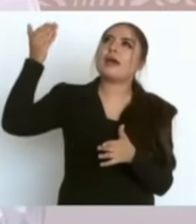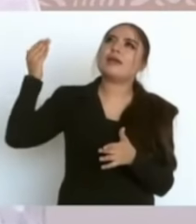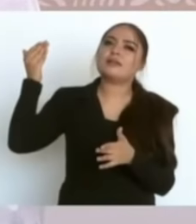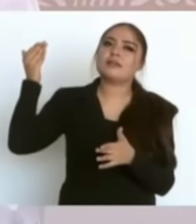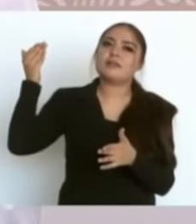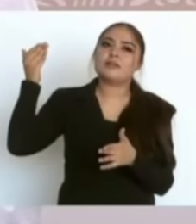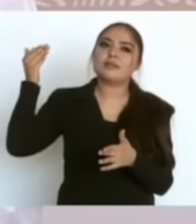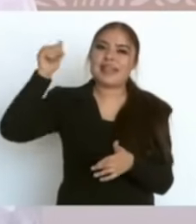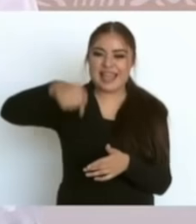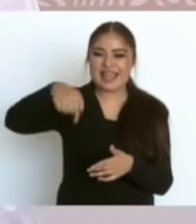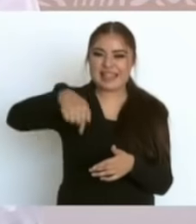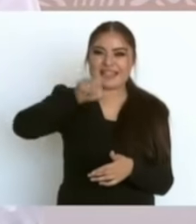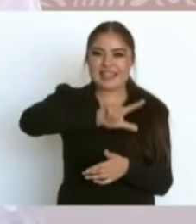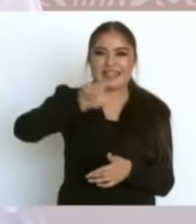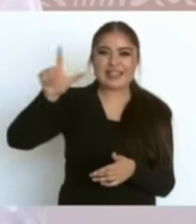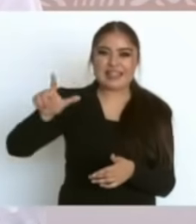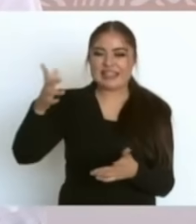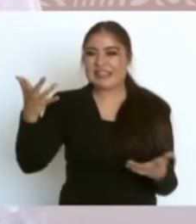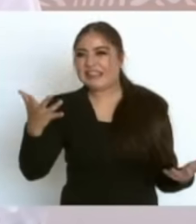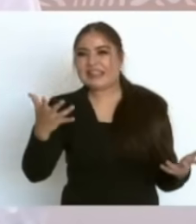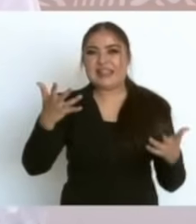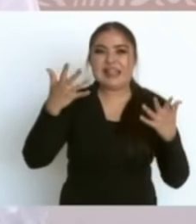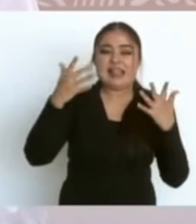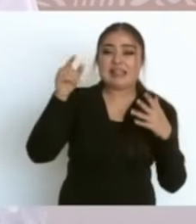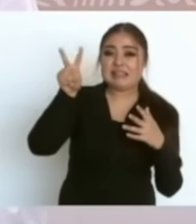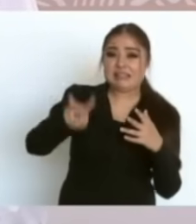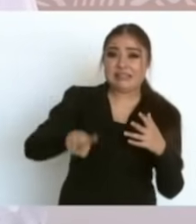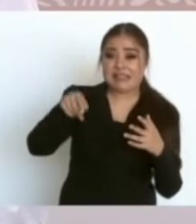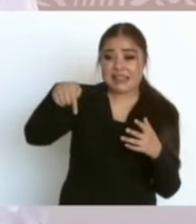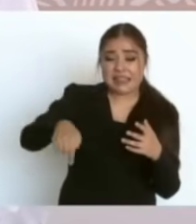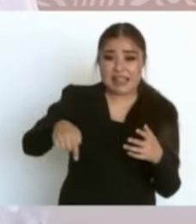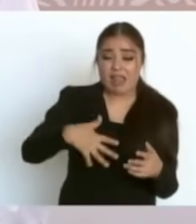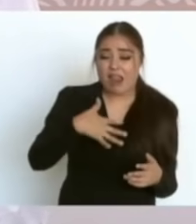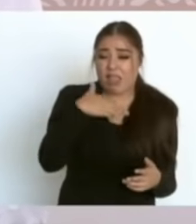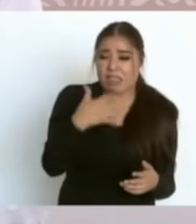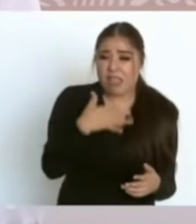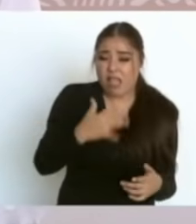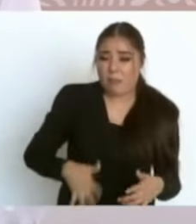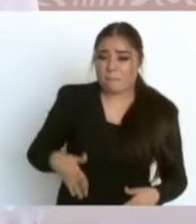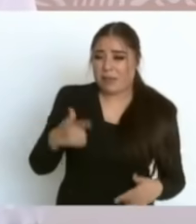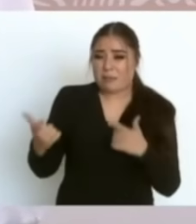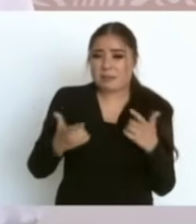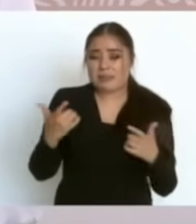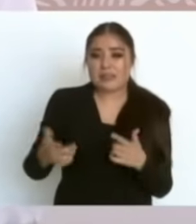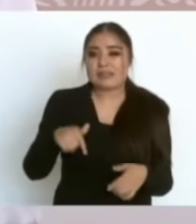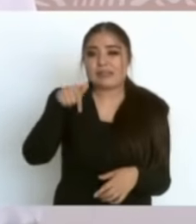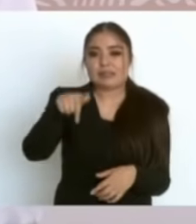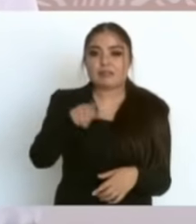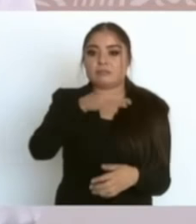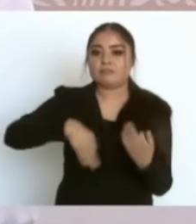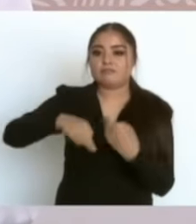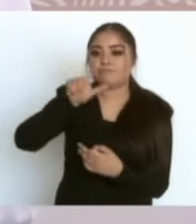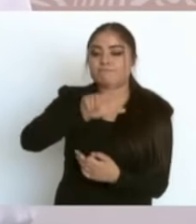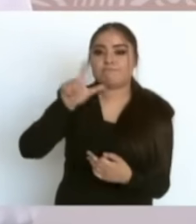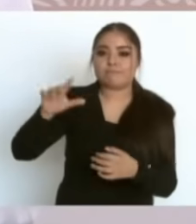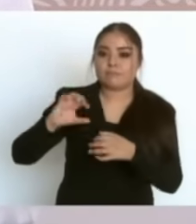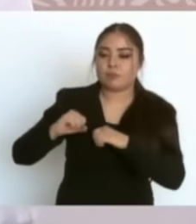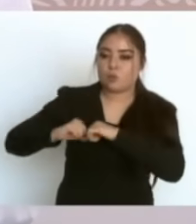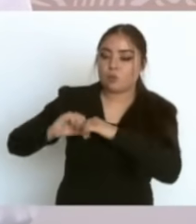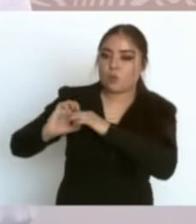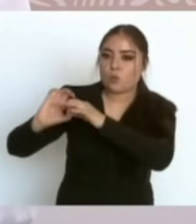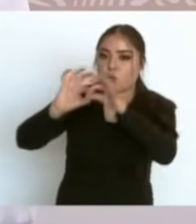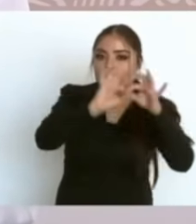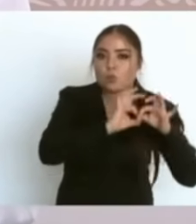estaba en esta región ingobernable por la violencia y se reunieron y establecieron un